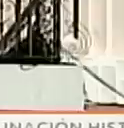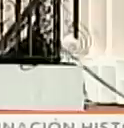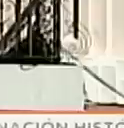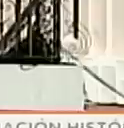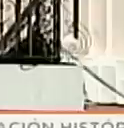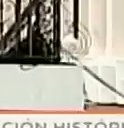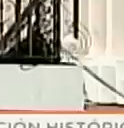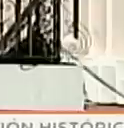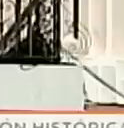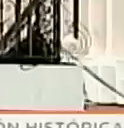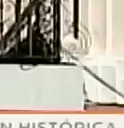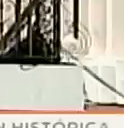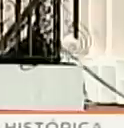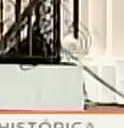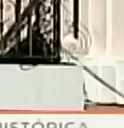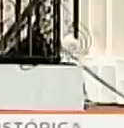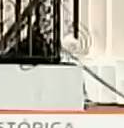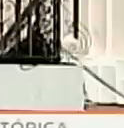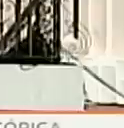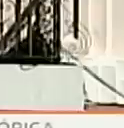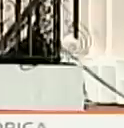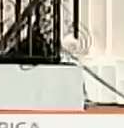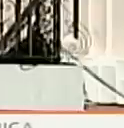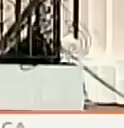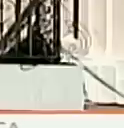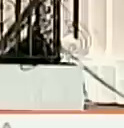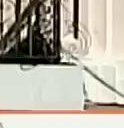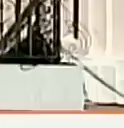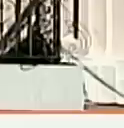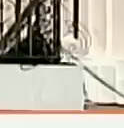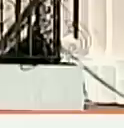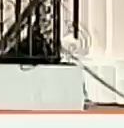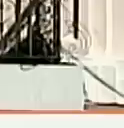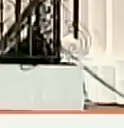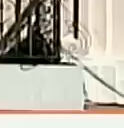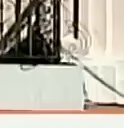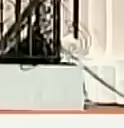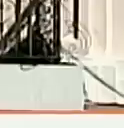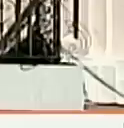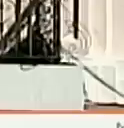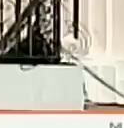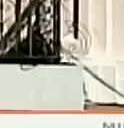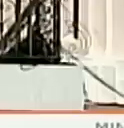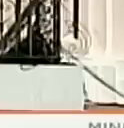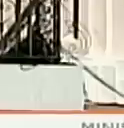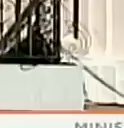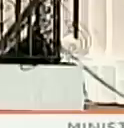A esta hora escuchamos de inmediato al vicepresidente sectorial de Comunicación, Cultura y Turismo.